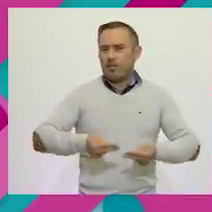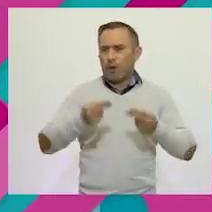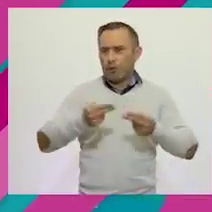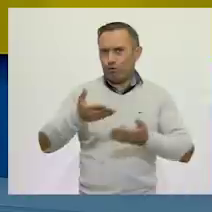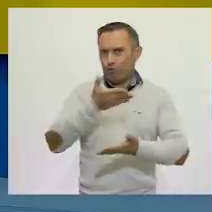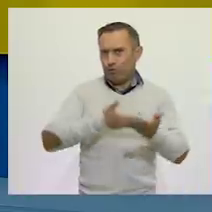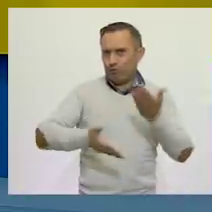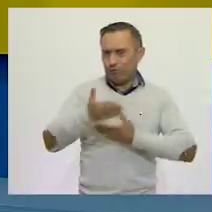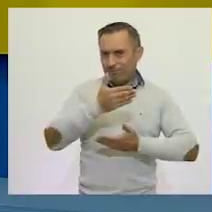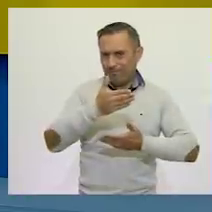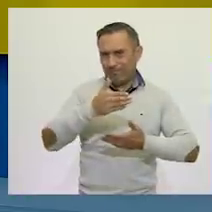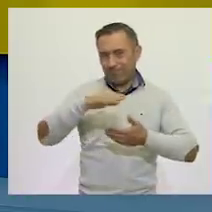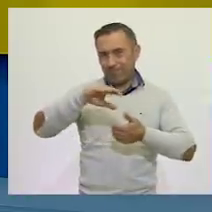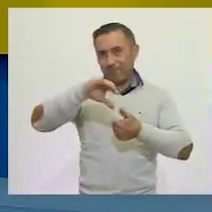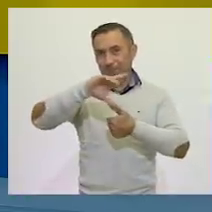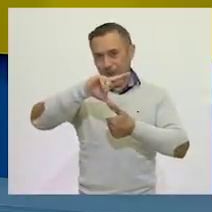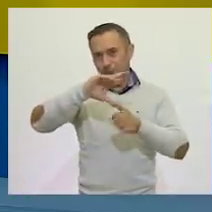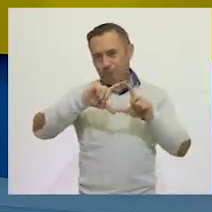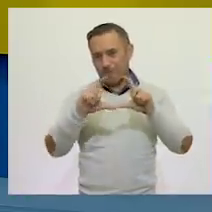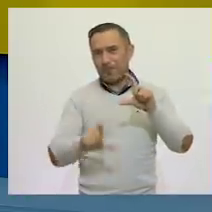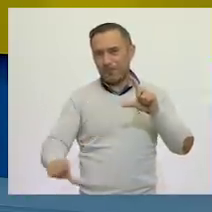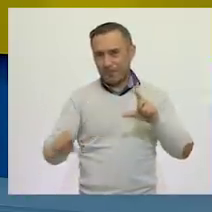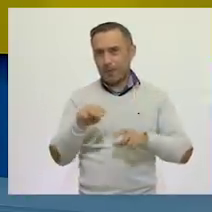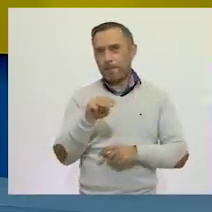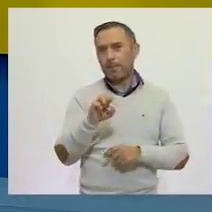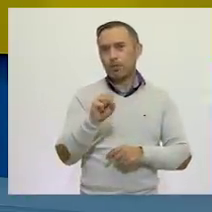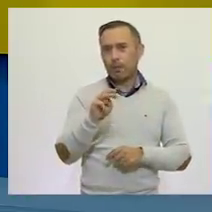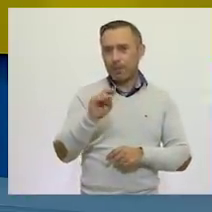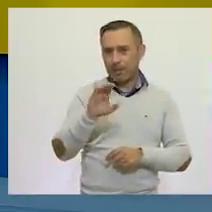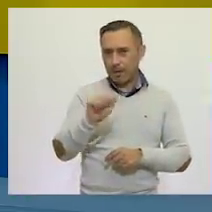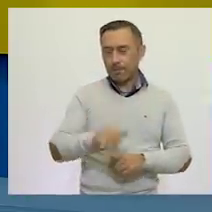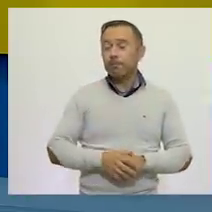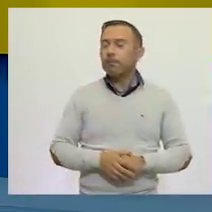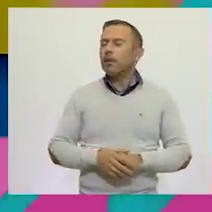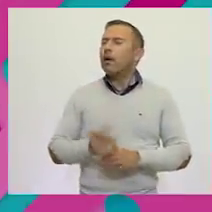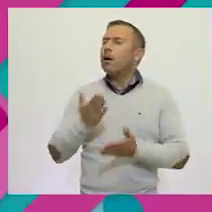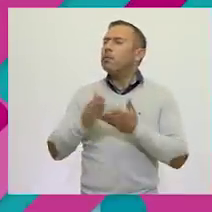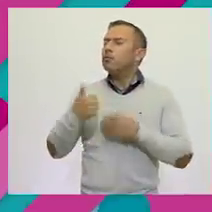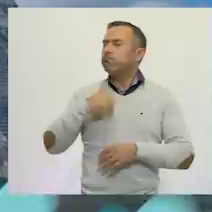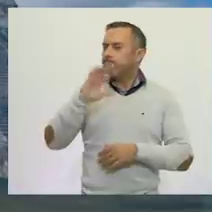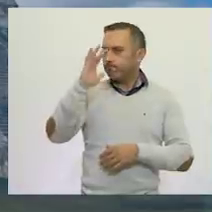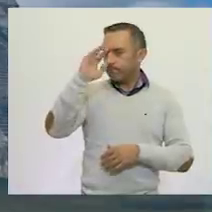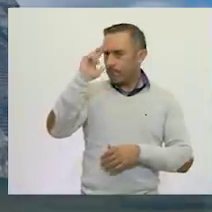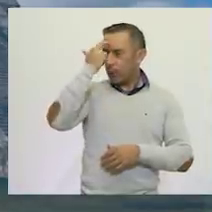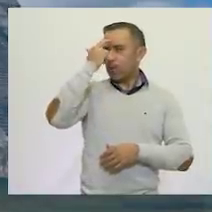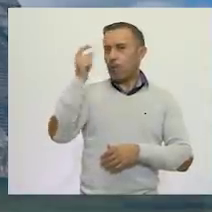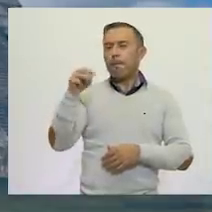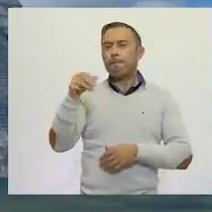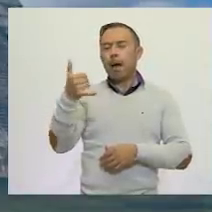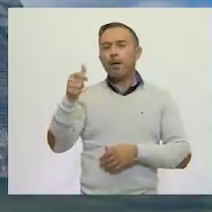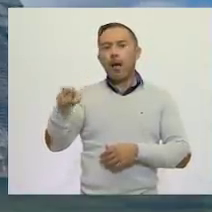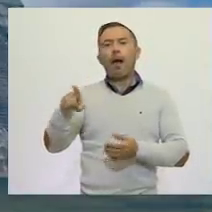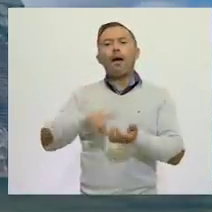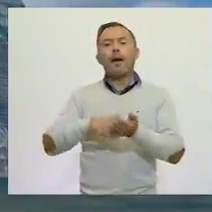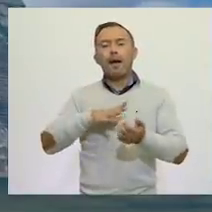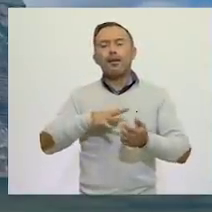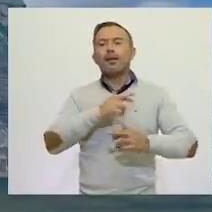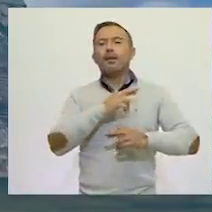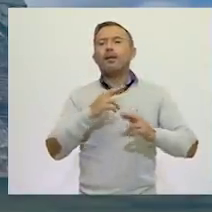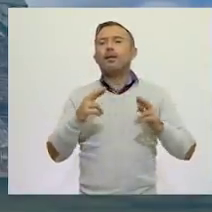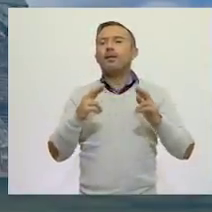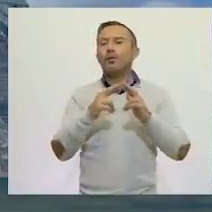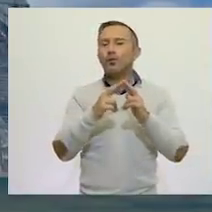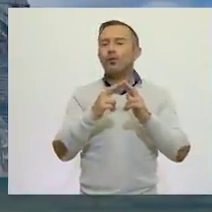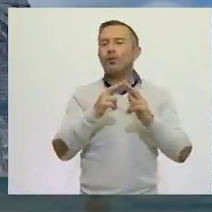Mesoamérica. Y yo recuerdo que en el caso de los mayas existían los gobernantes, sacerdotes